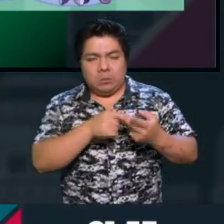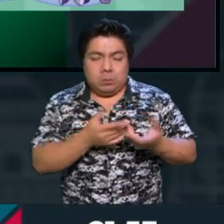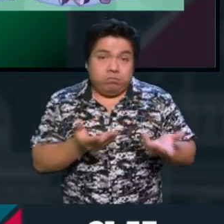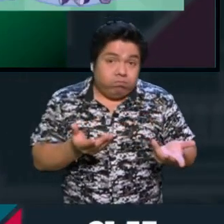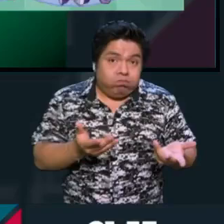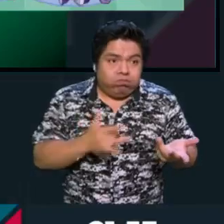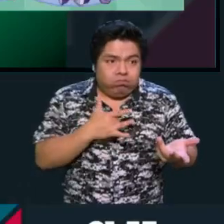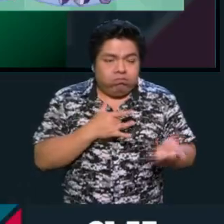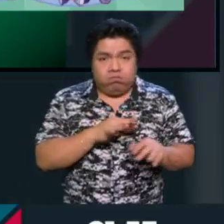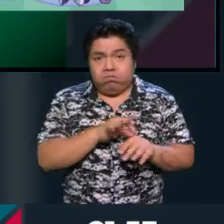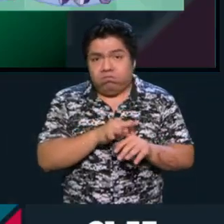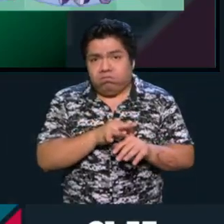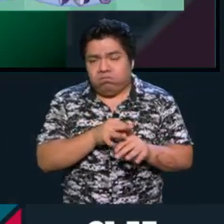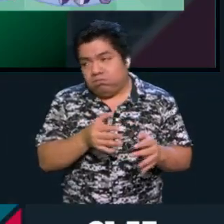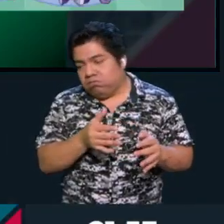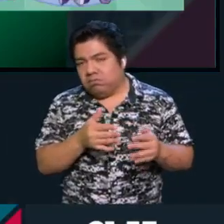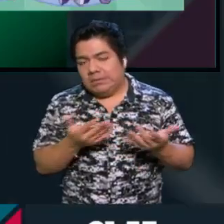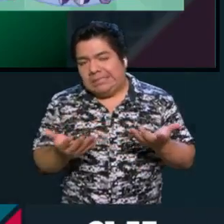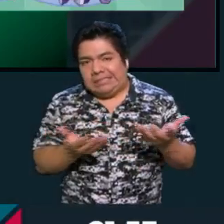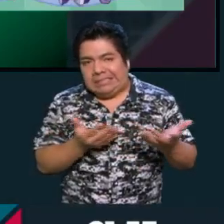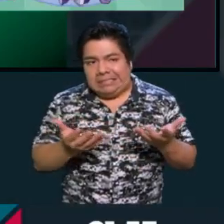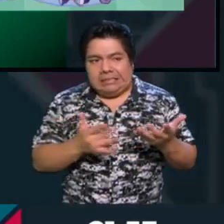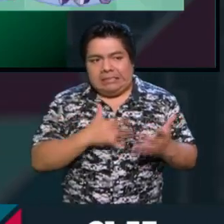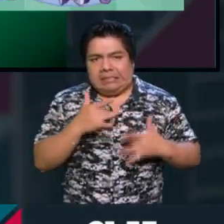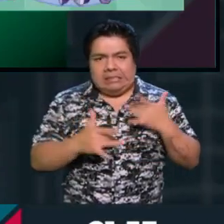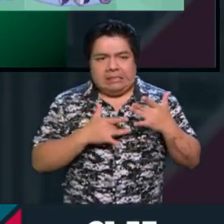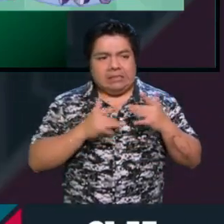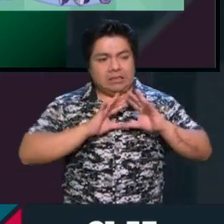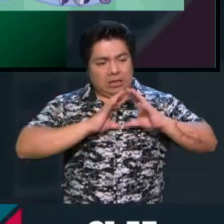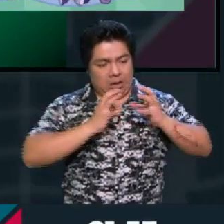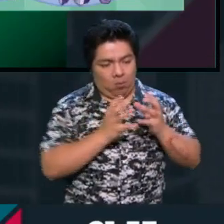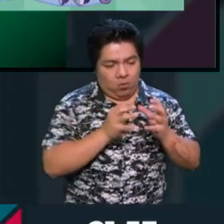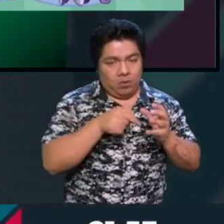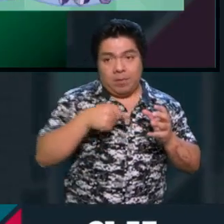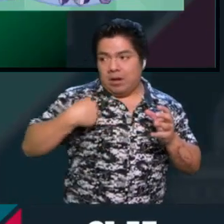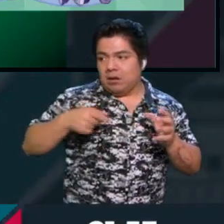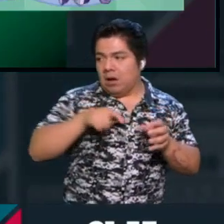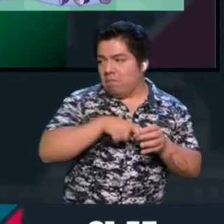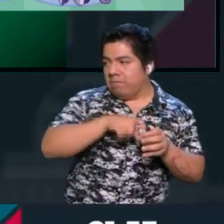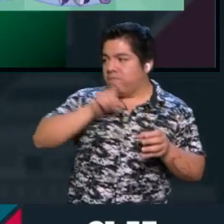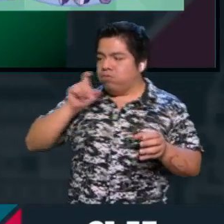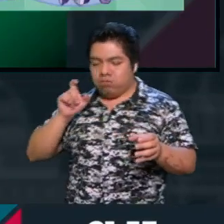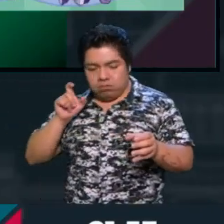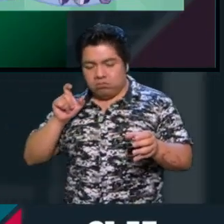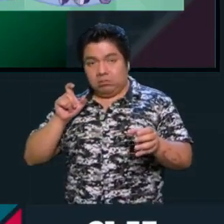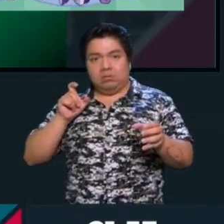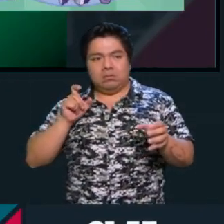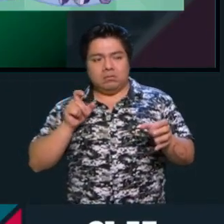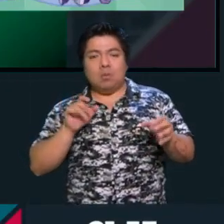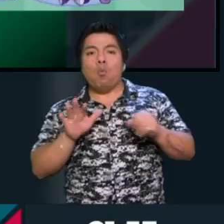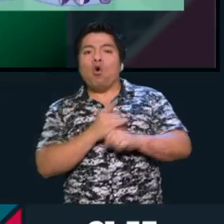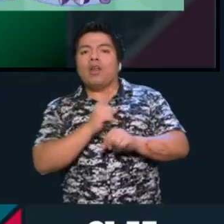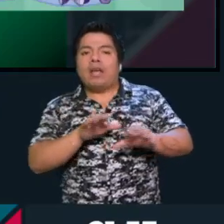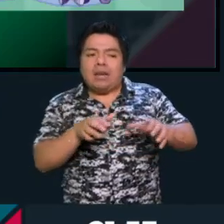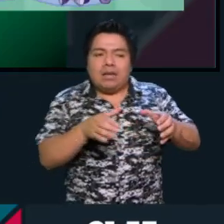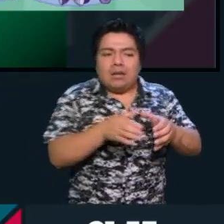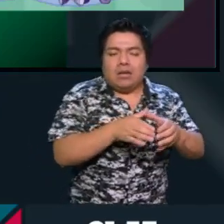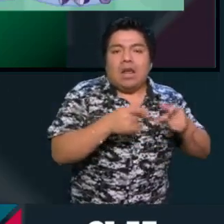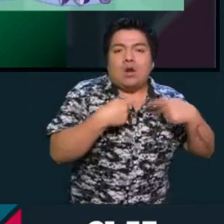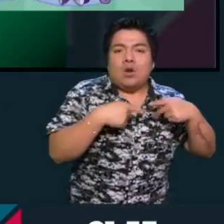esta realidad que las deja fuera de un mundo, fuera de un mundo diseñado para